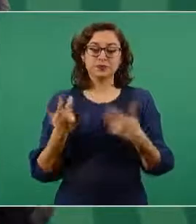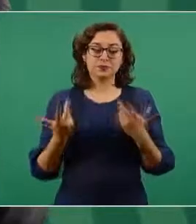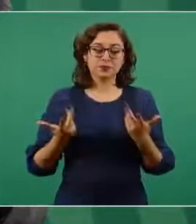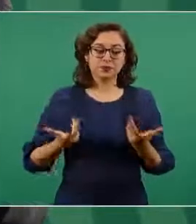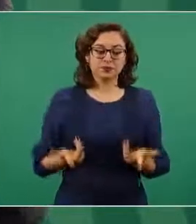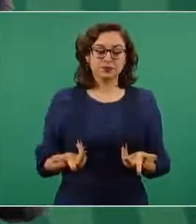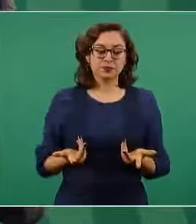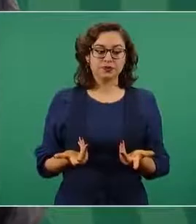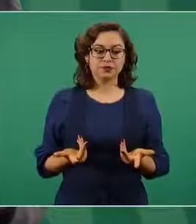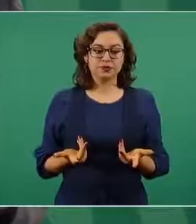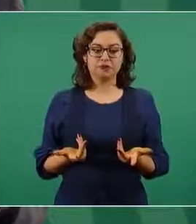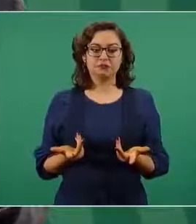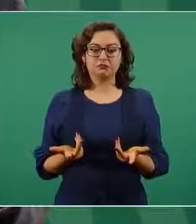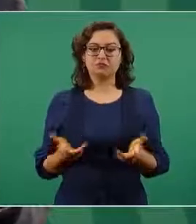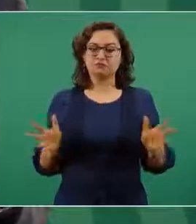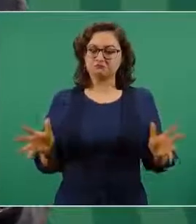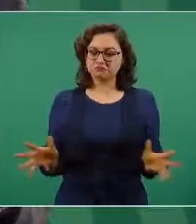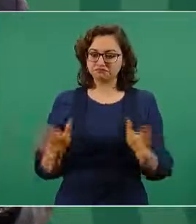no haya desánimo,